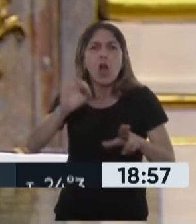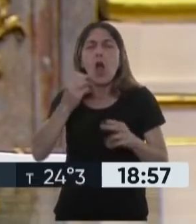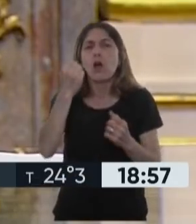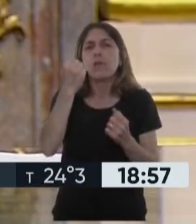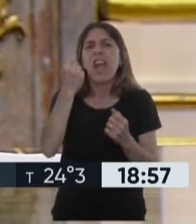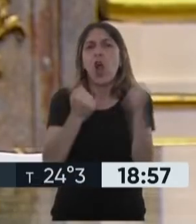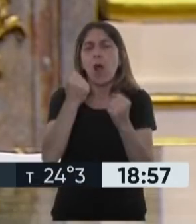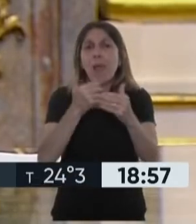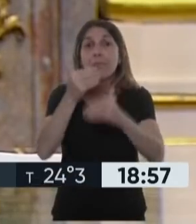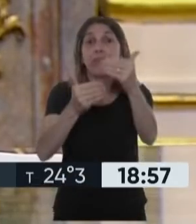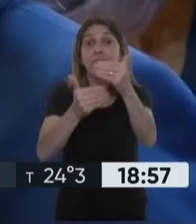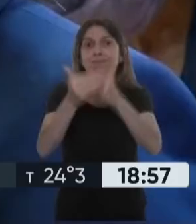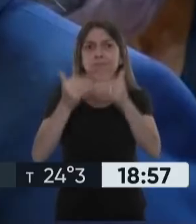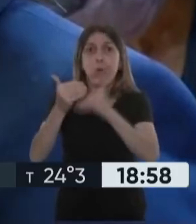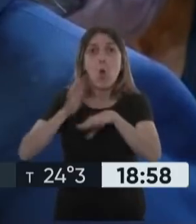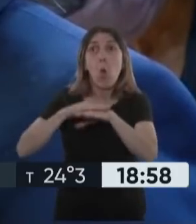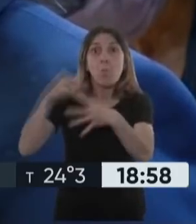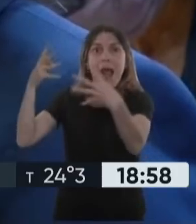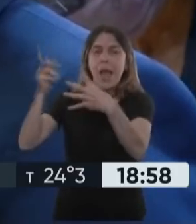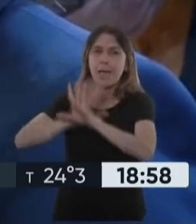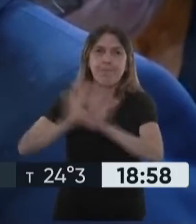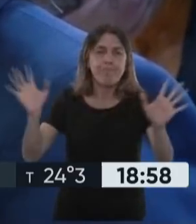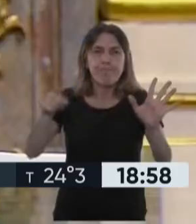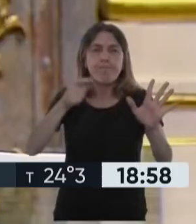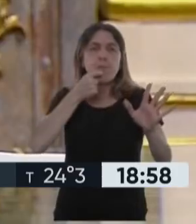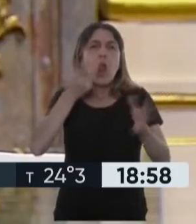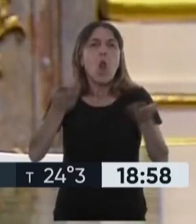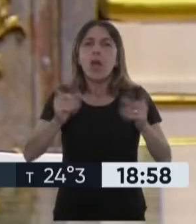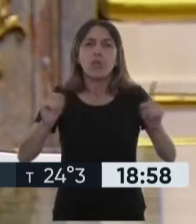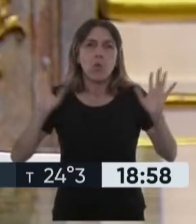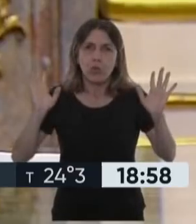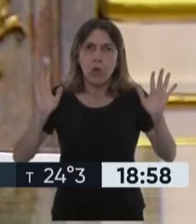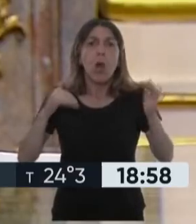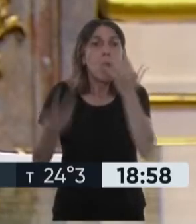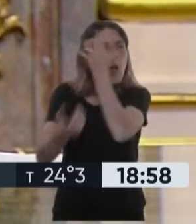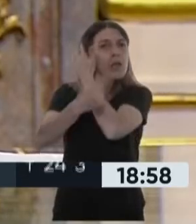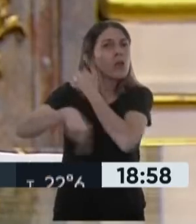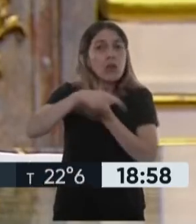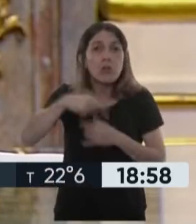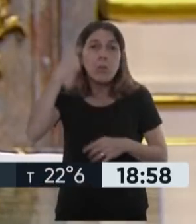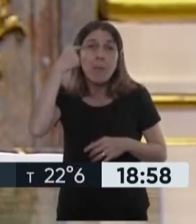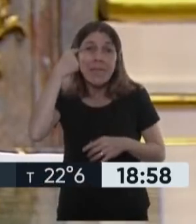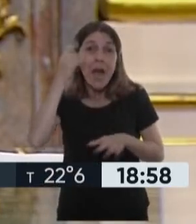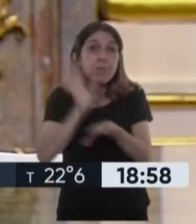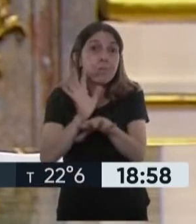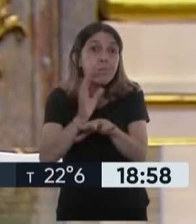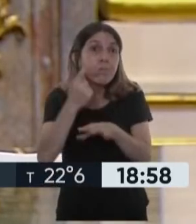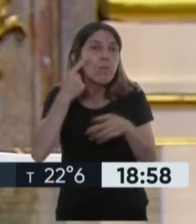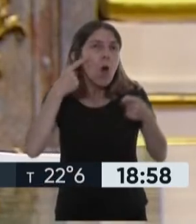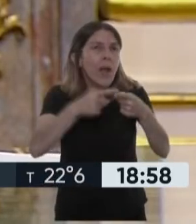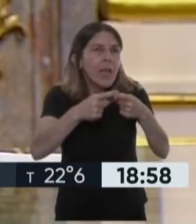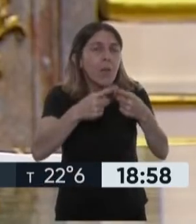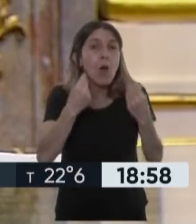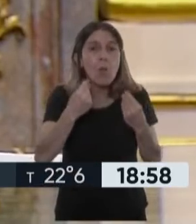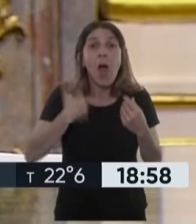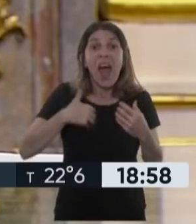regresivo en nuestra sociedad, lo cual sería muy injusto. Estamos buscando poder lograr que el crecimiento que vive en la